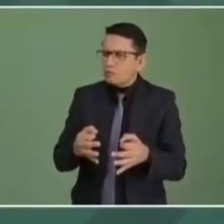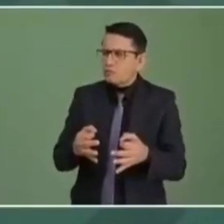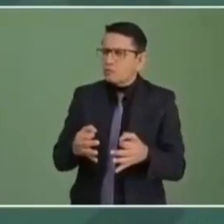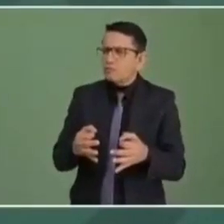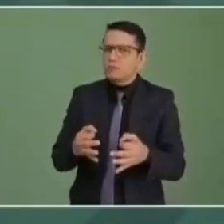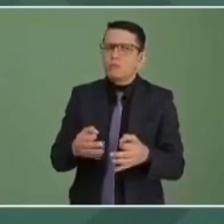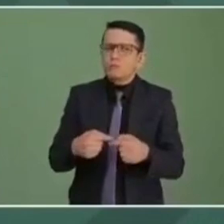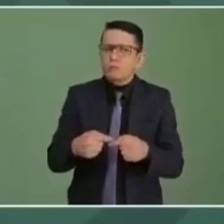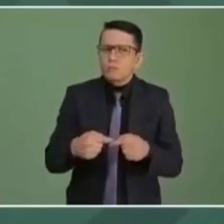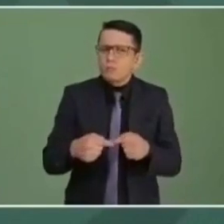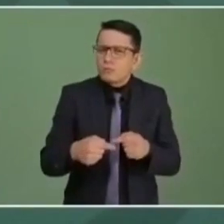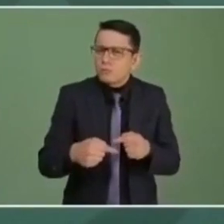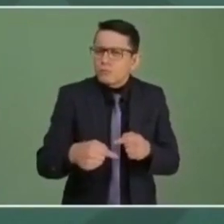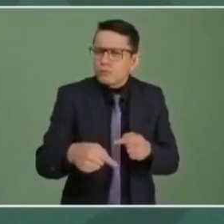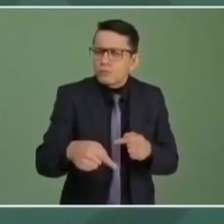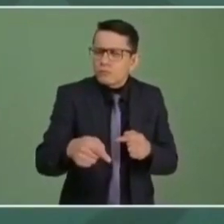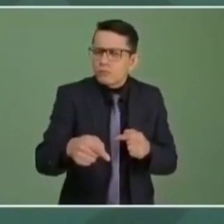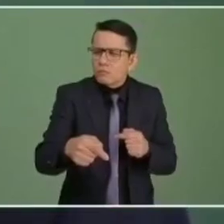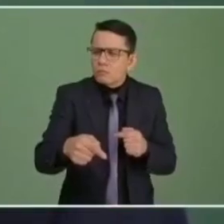neoliberal,